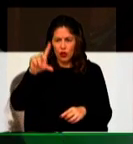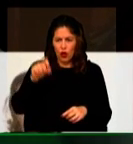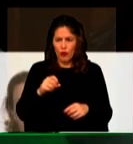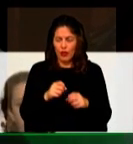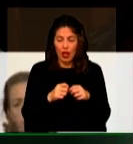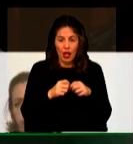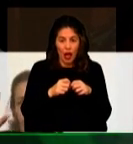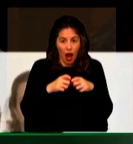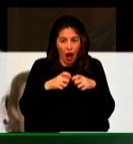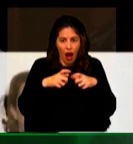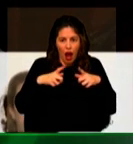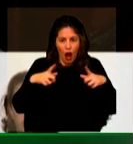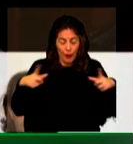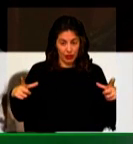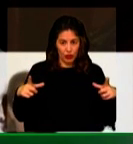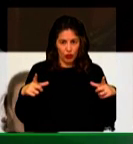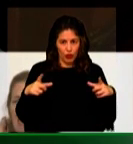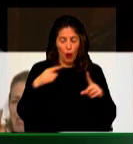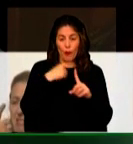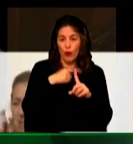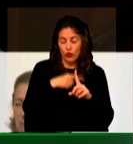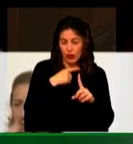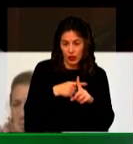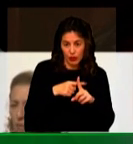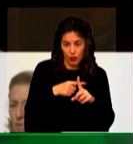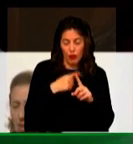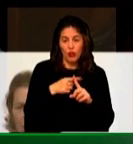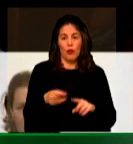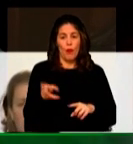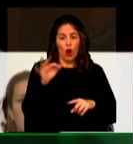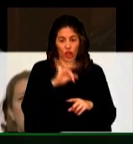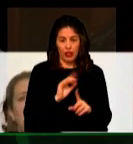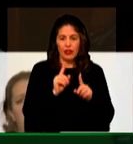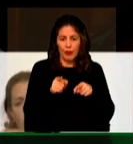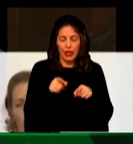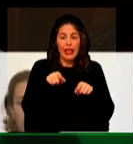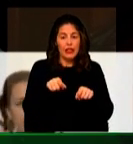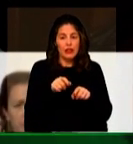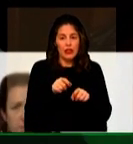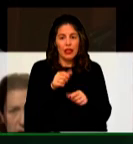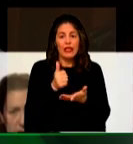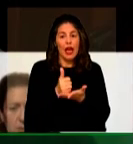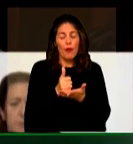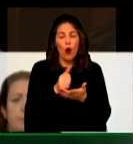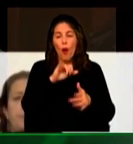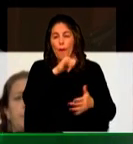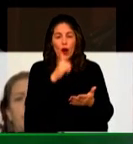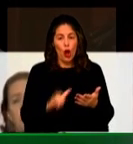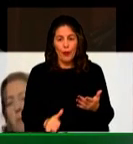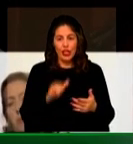aumentó mucho los infectados, los casos diarios, y estábamos en un promedio